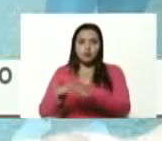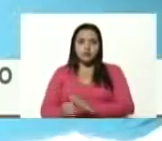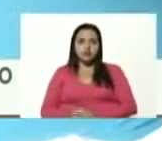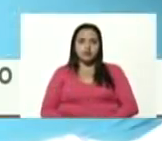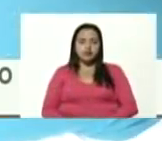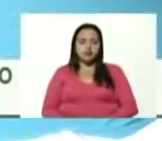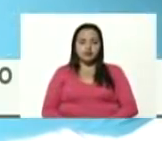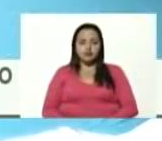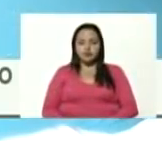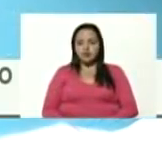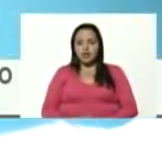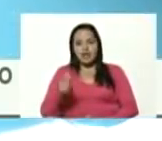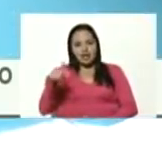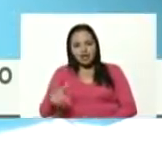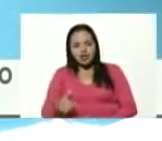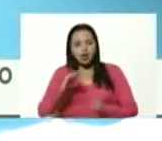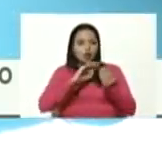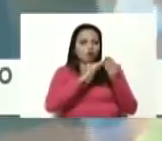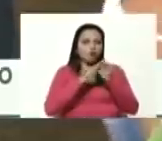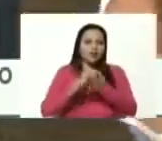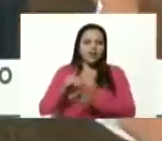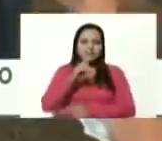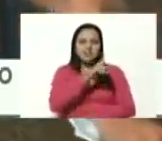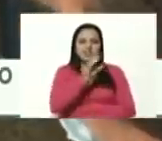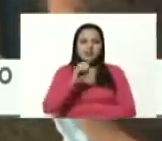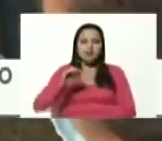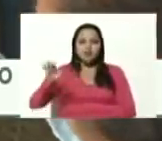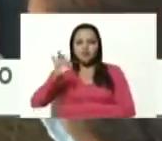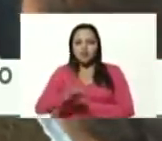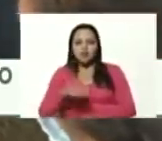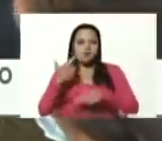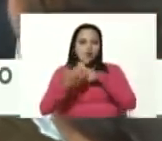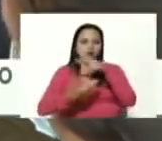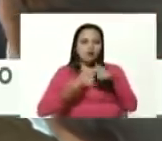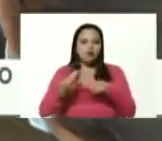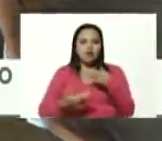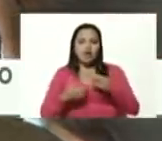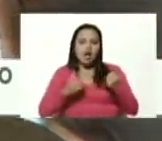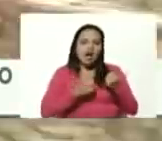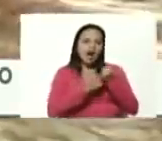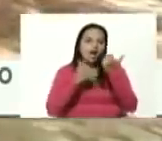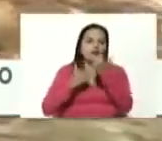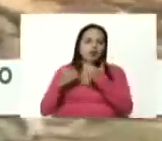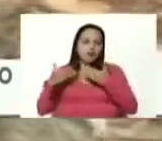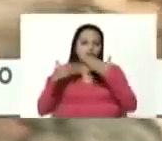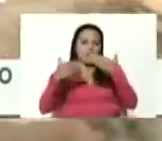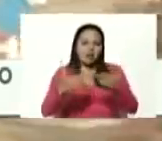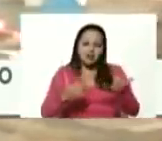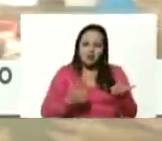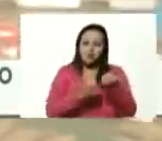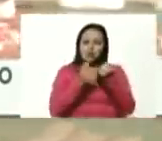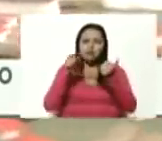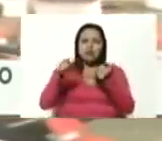presidente, es una comunidad consecuente, 100% revolucionaria y en su apoyo. Para adelante con usted siempre.